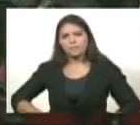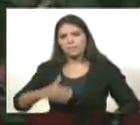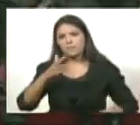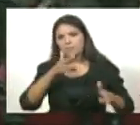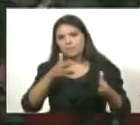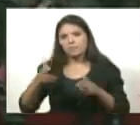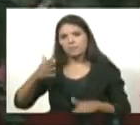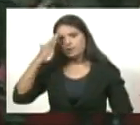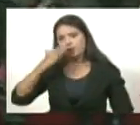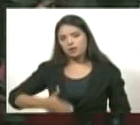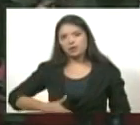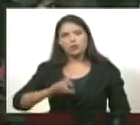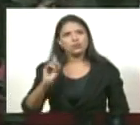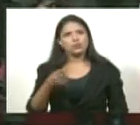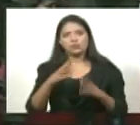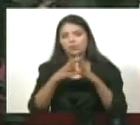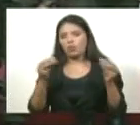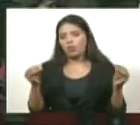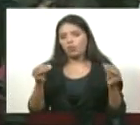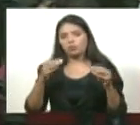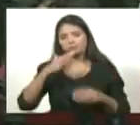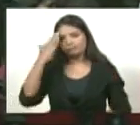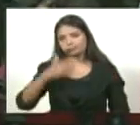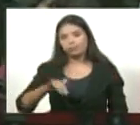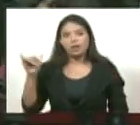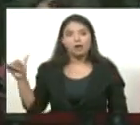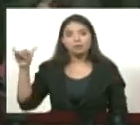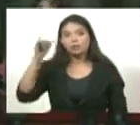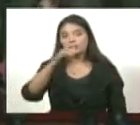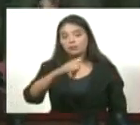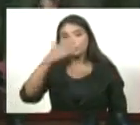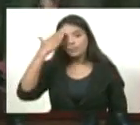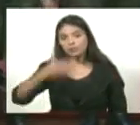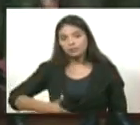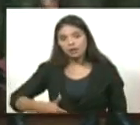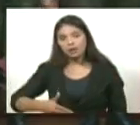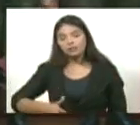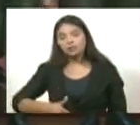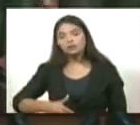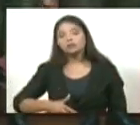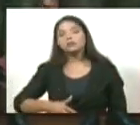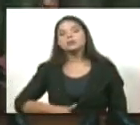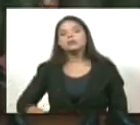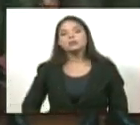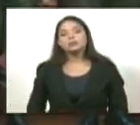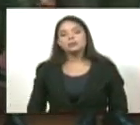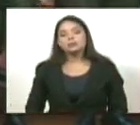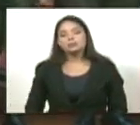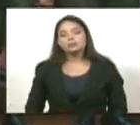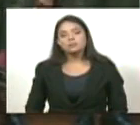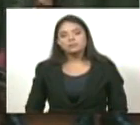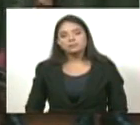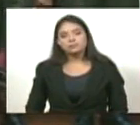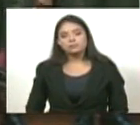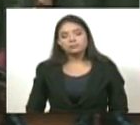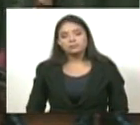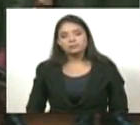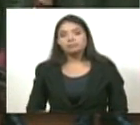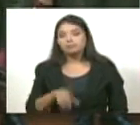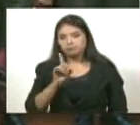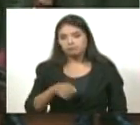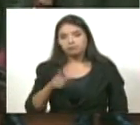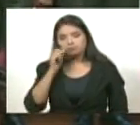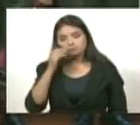Bolivariano, la Armada Bolivariana, la Aviación Militar Bolivariana y nuestra gloriosa Guardia Nacional Bolivariana. También está con nosotros